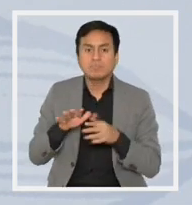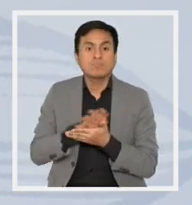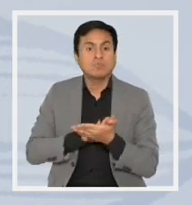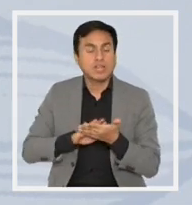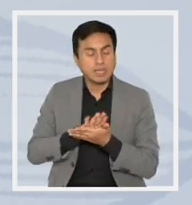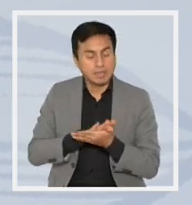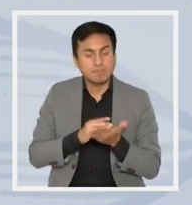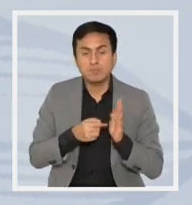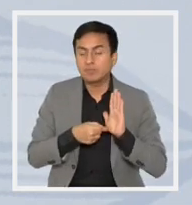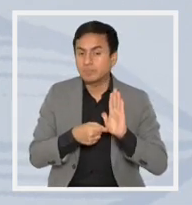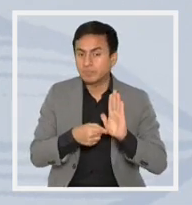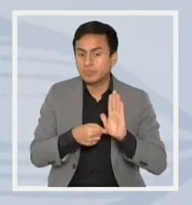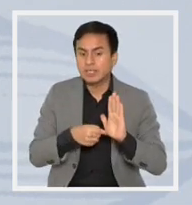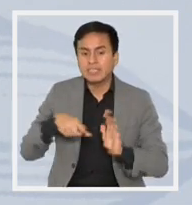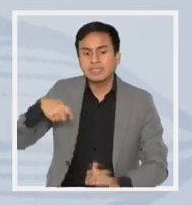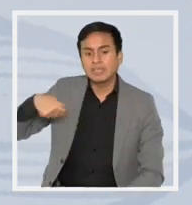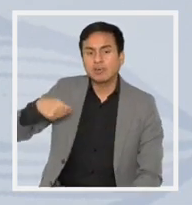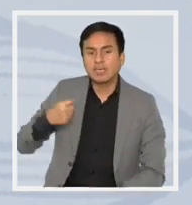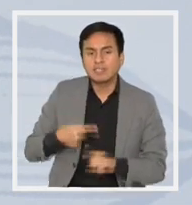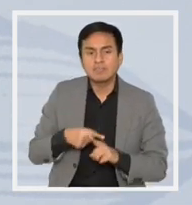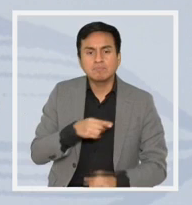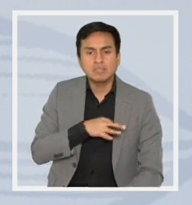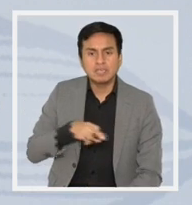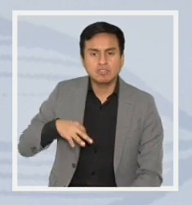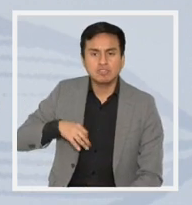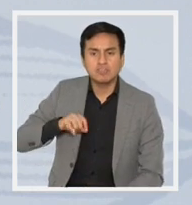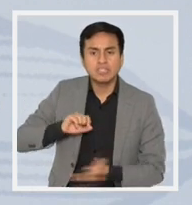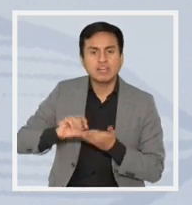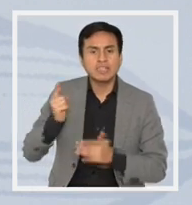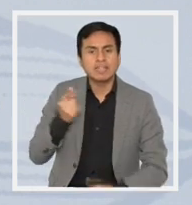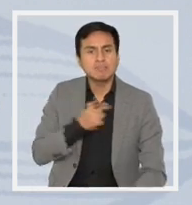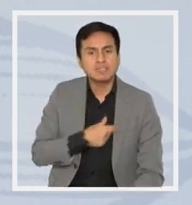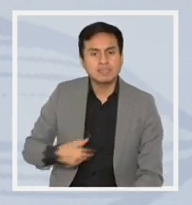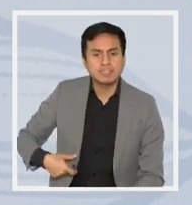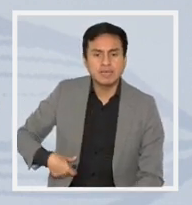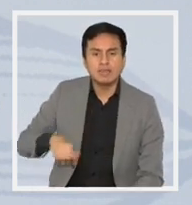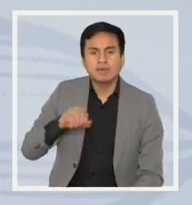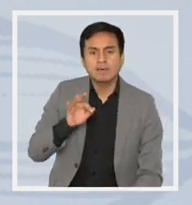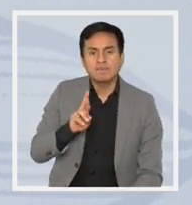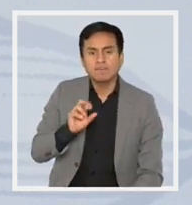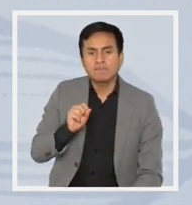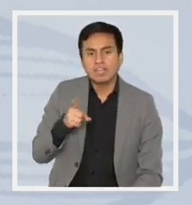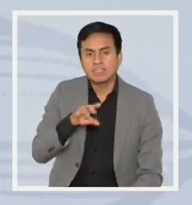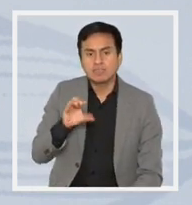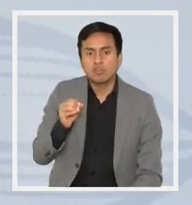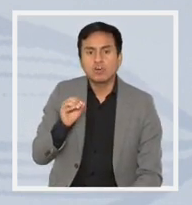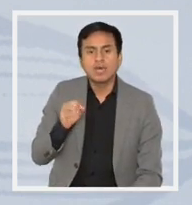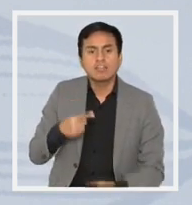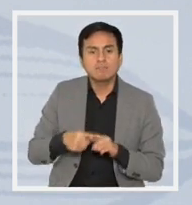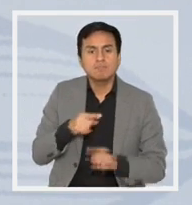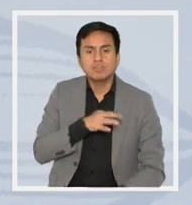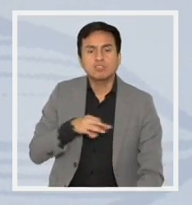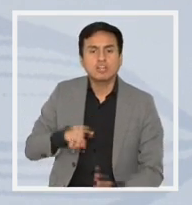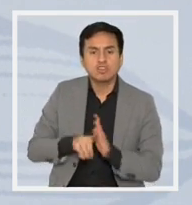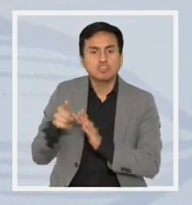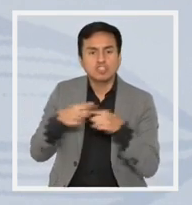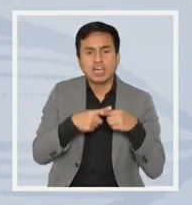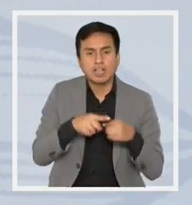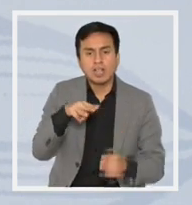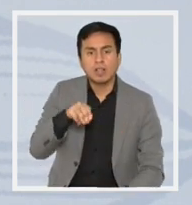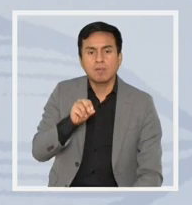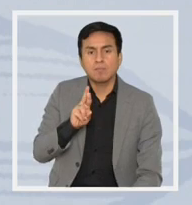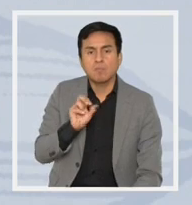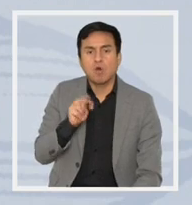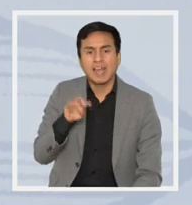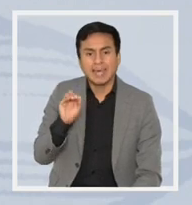por ejemplo, del senador y exministro secretario general de la Presidencia, Francisco Guanchumilla, y del exministro de Desarrollo Social, Alfredo